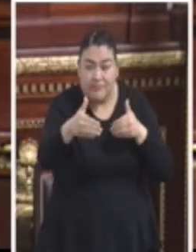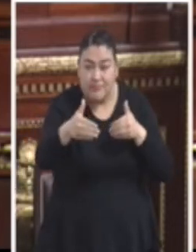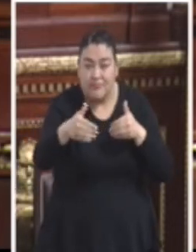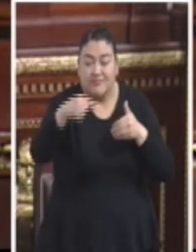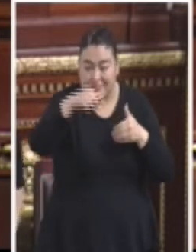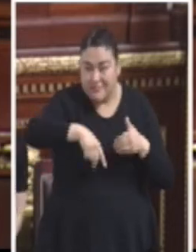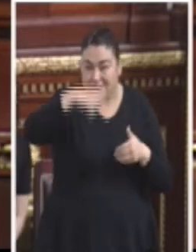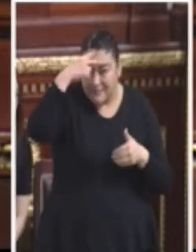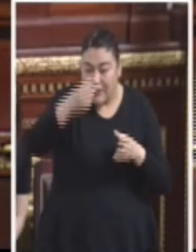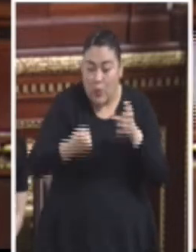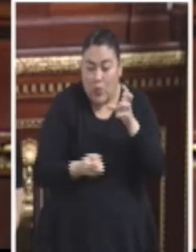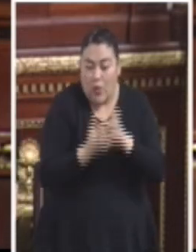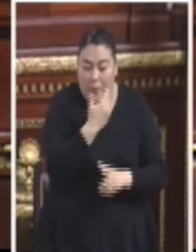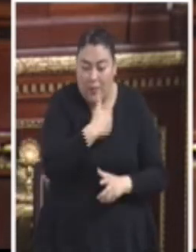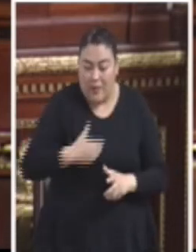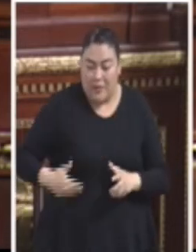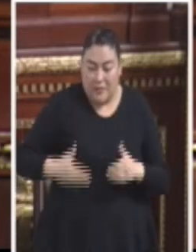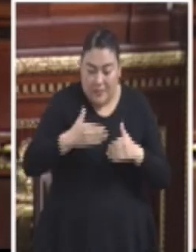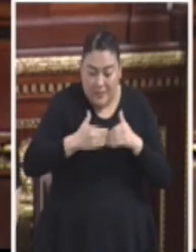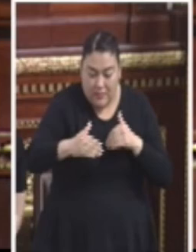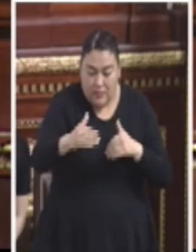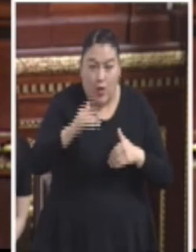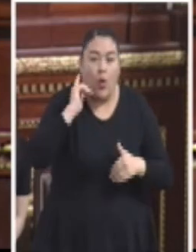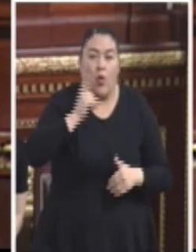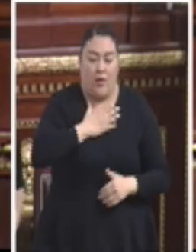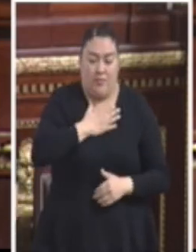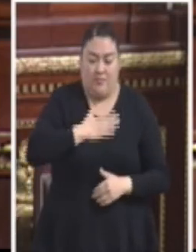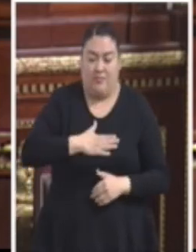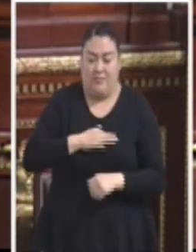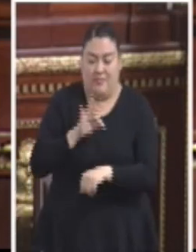de este país le permita hacer justicia